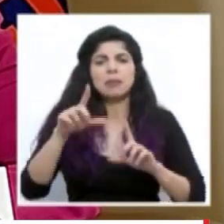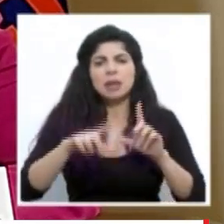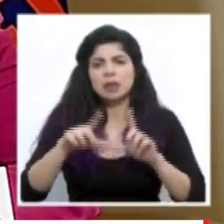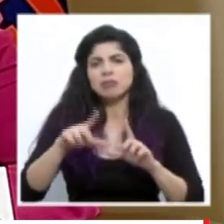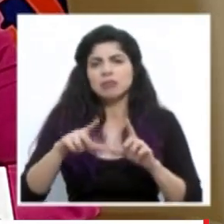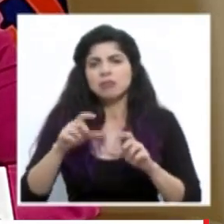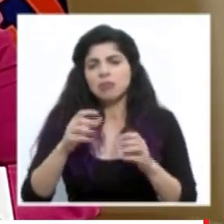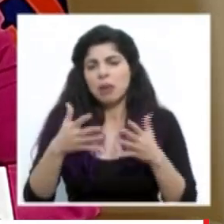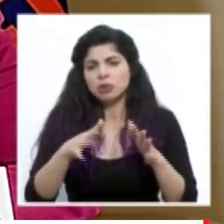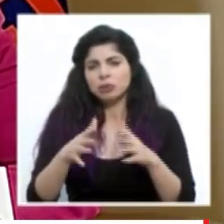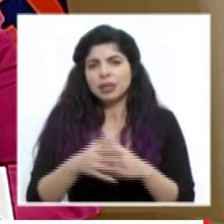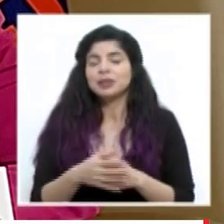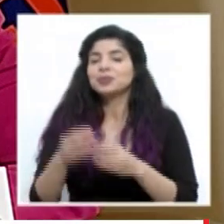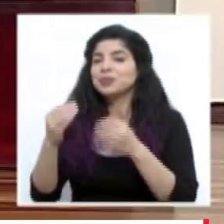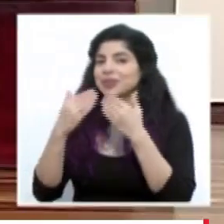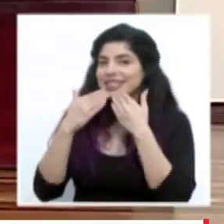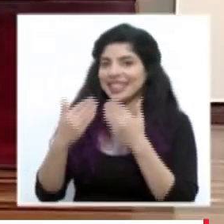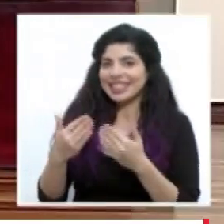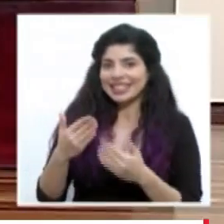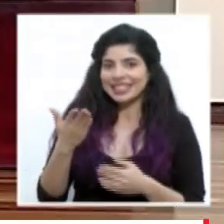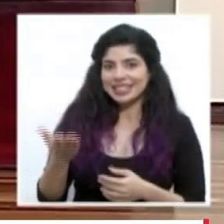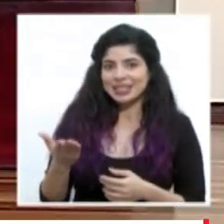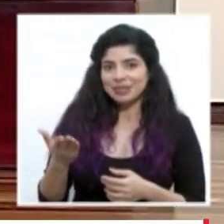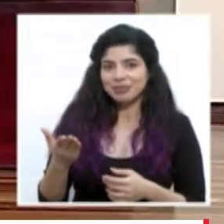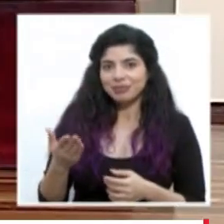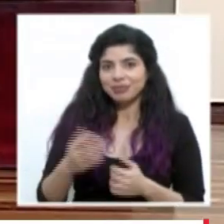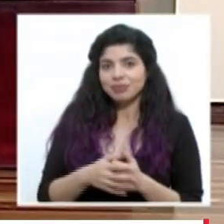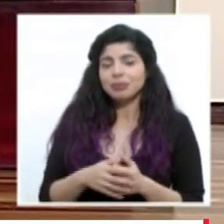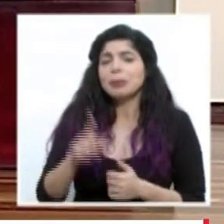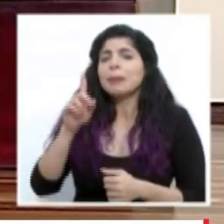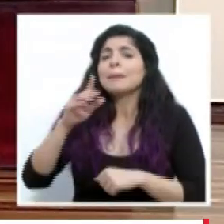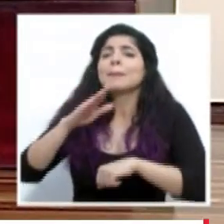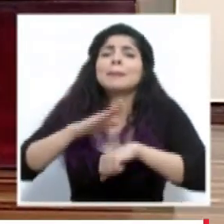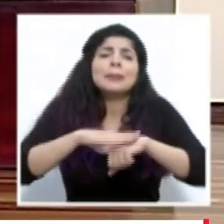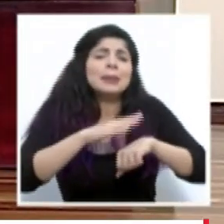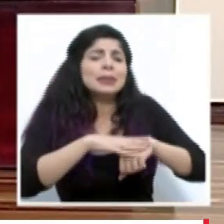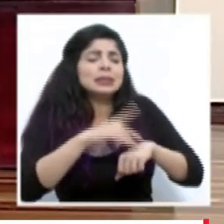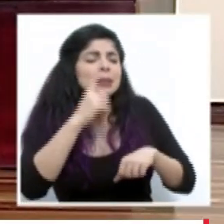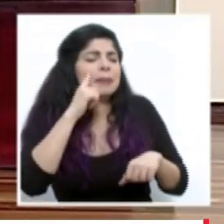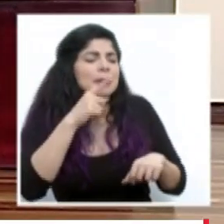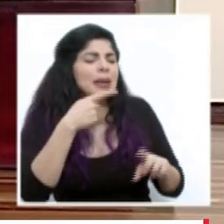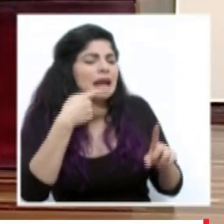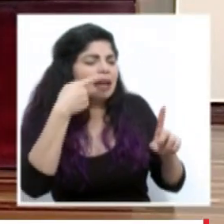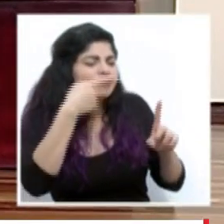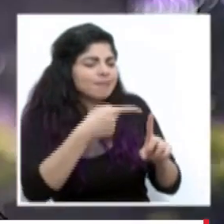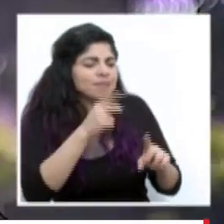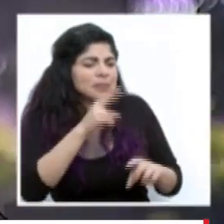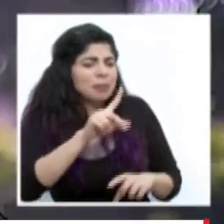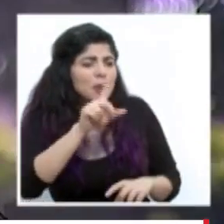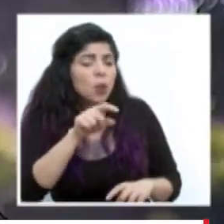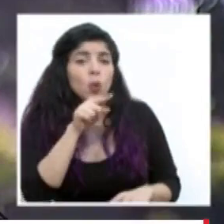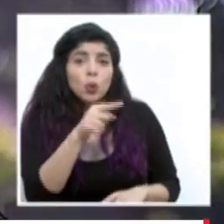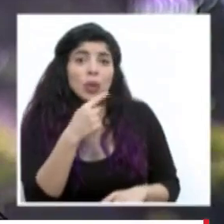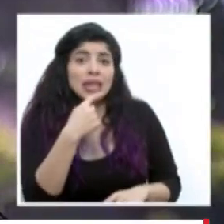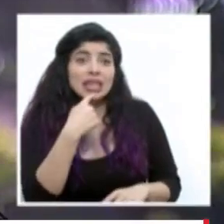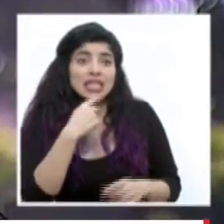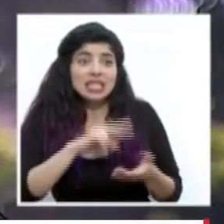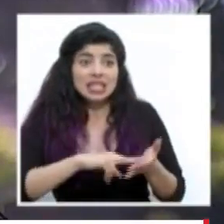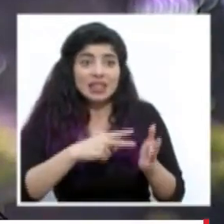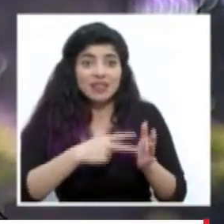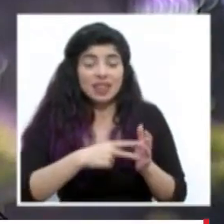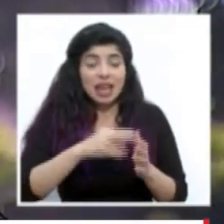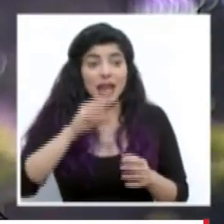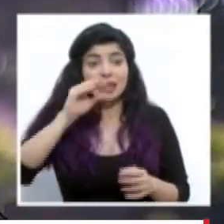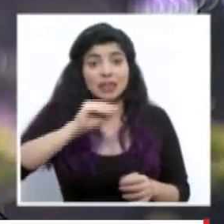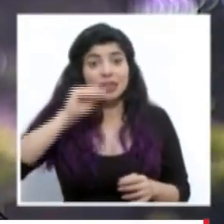aproximadamente. Muchísimas gracias, Richard. Bueno, permiso, pero para darle seguimiento a esta misma pregunta, ¿ustedes dirían, considerando